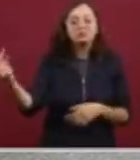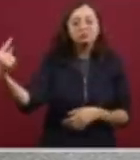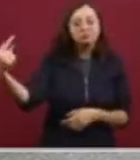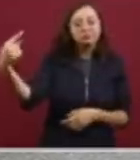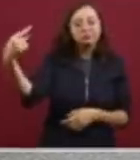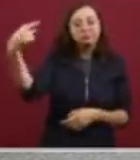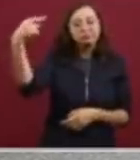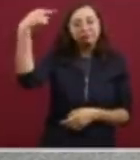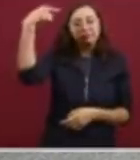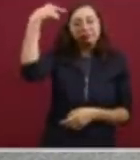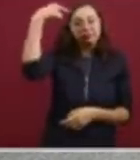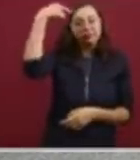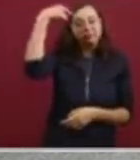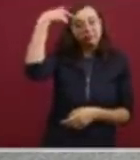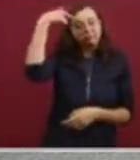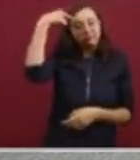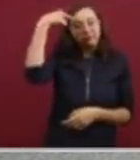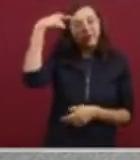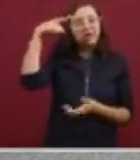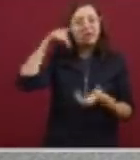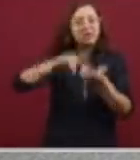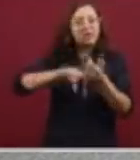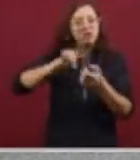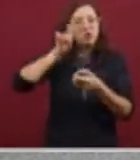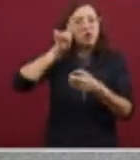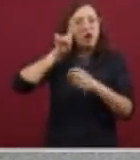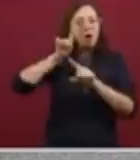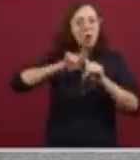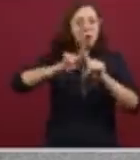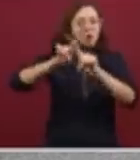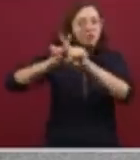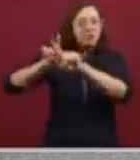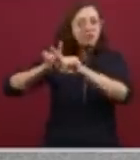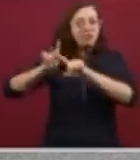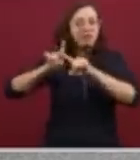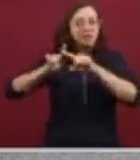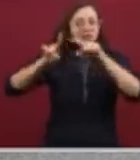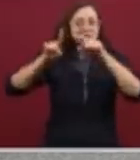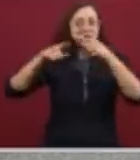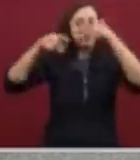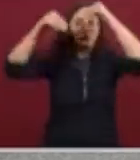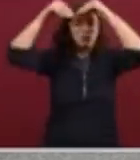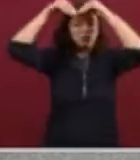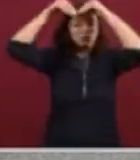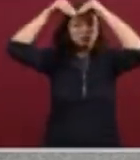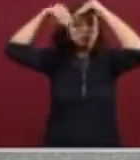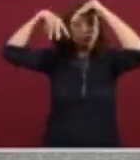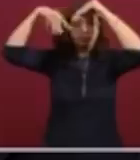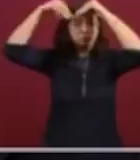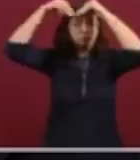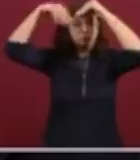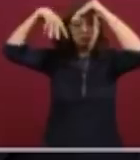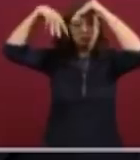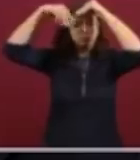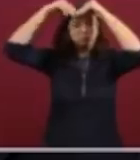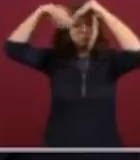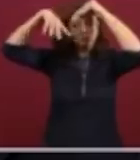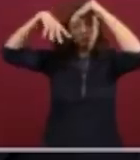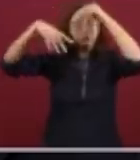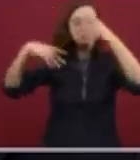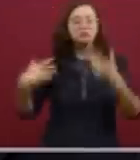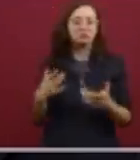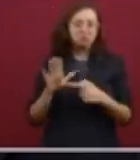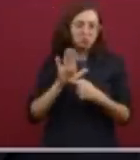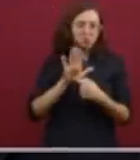los líquidos cefalorraquídeos, que aquí tengo, que no es más que esto, a 500 pacientes les